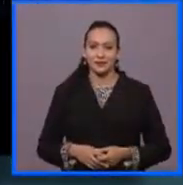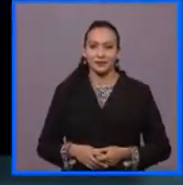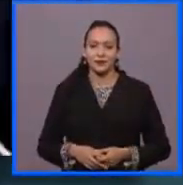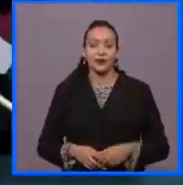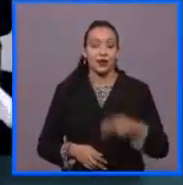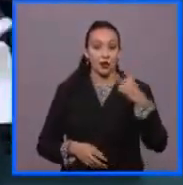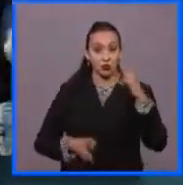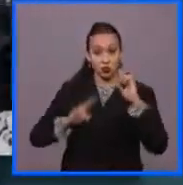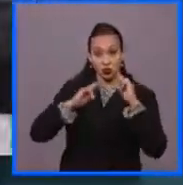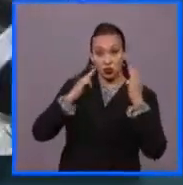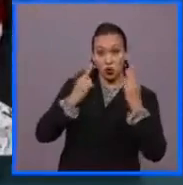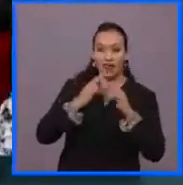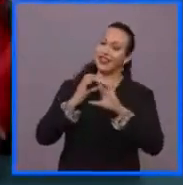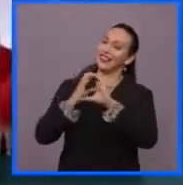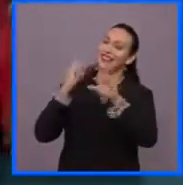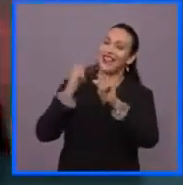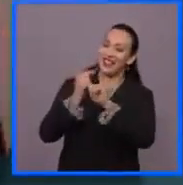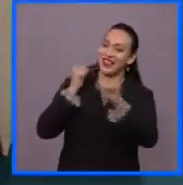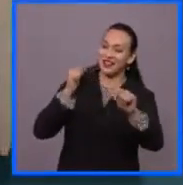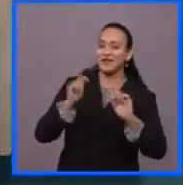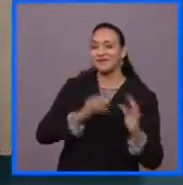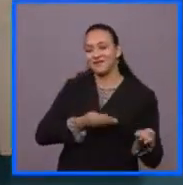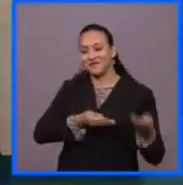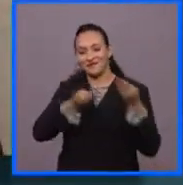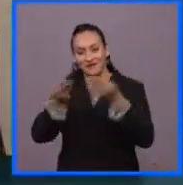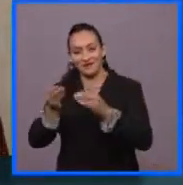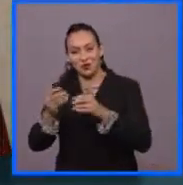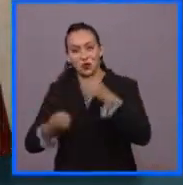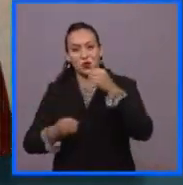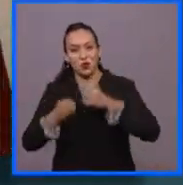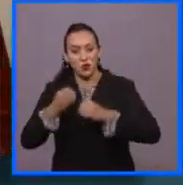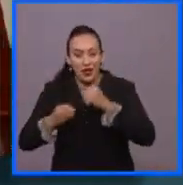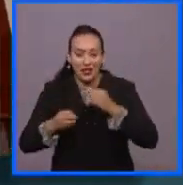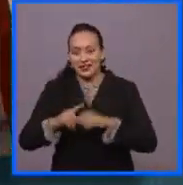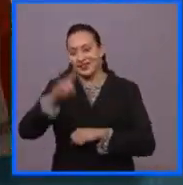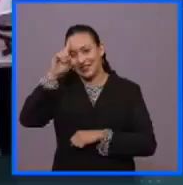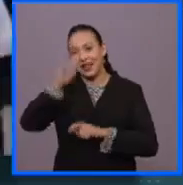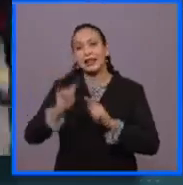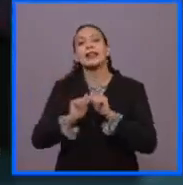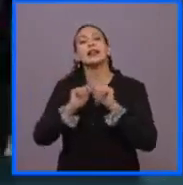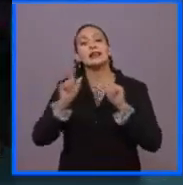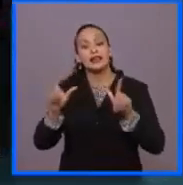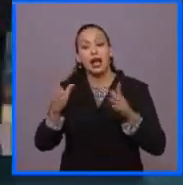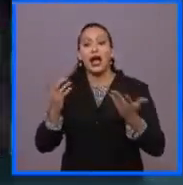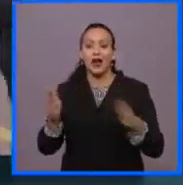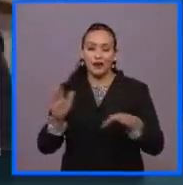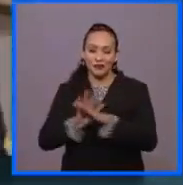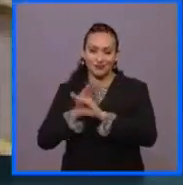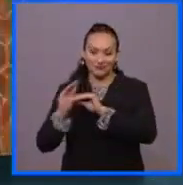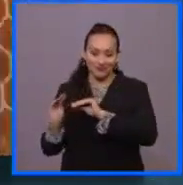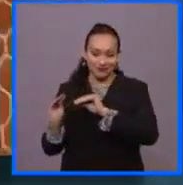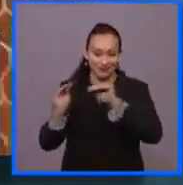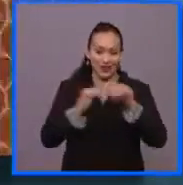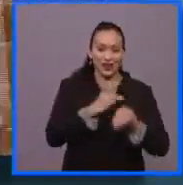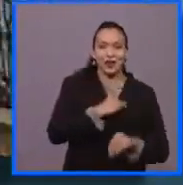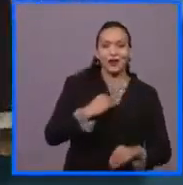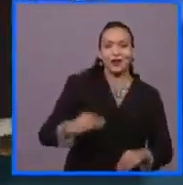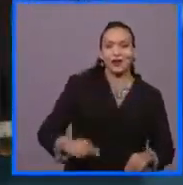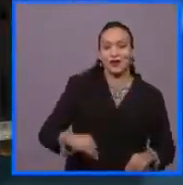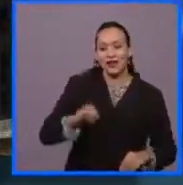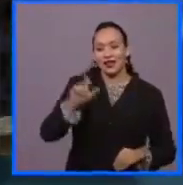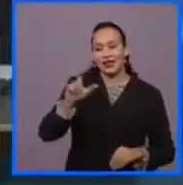Las dos unidades móviles del Centro de Justicia Alternativa del Poder Judicial de Tlaxcala se trasladaron a los municipios